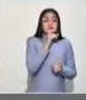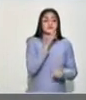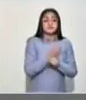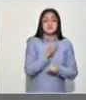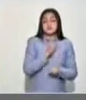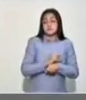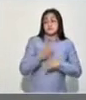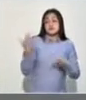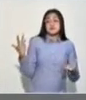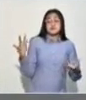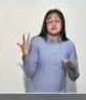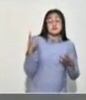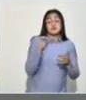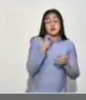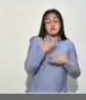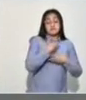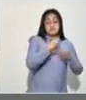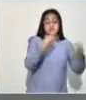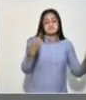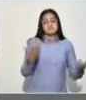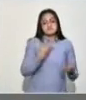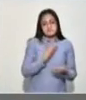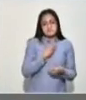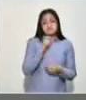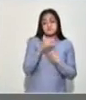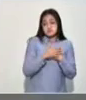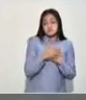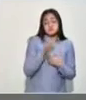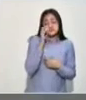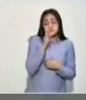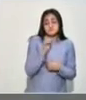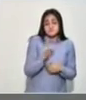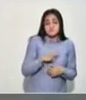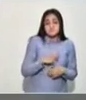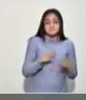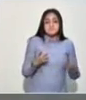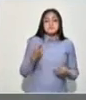esta variante. Sí la vamos a tener, gobernador,